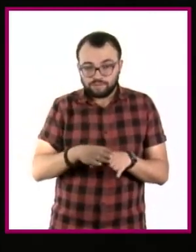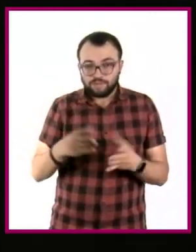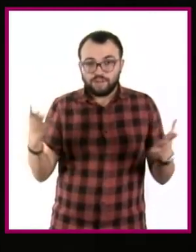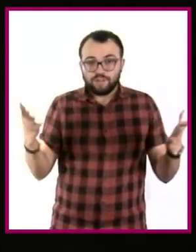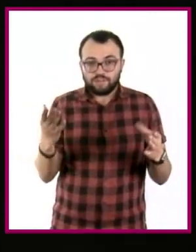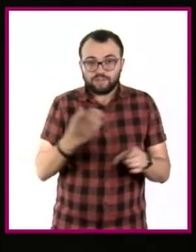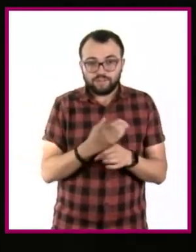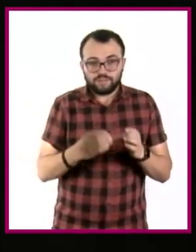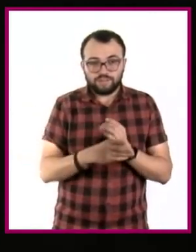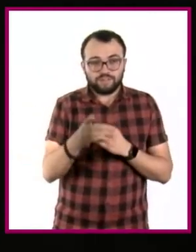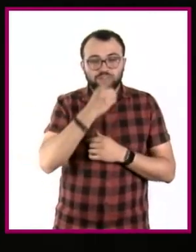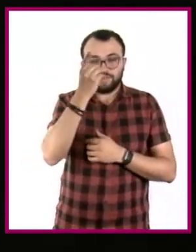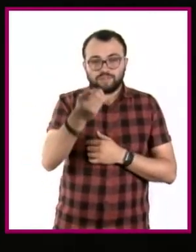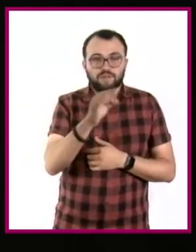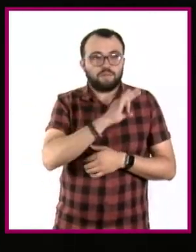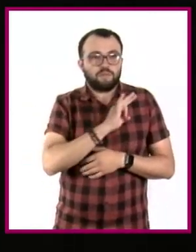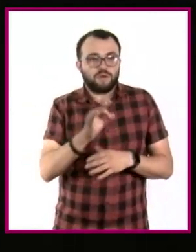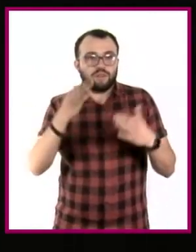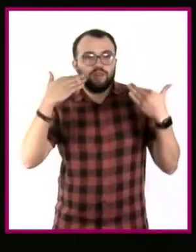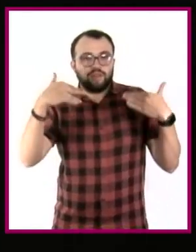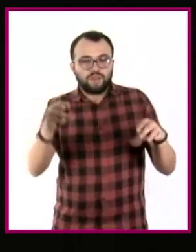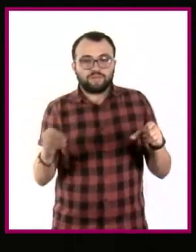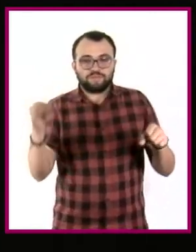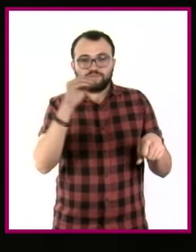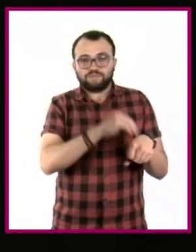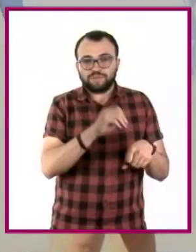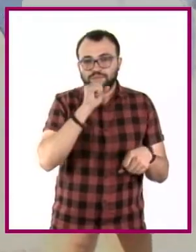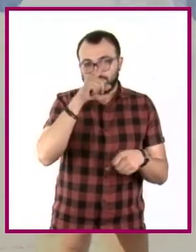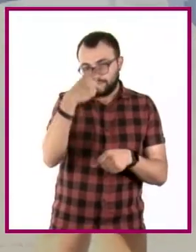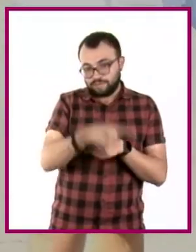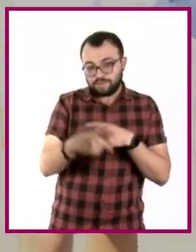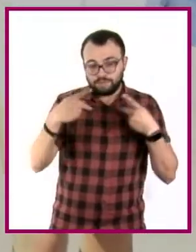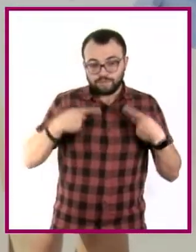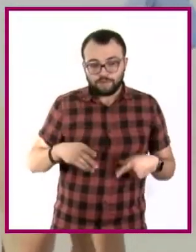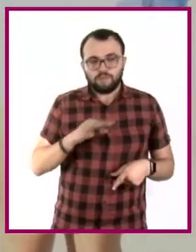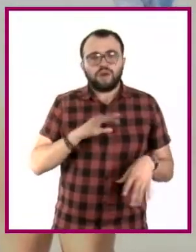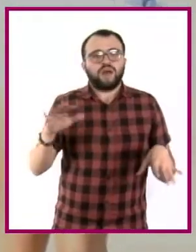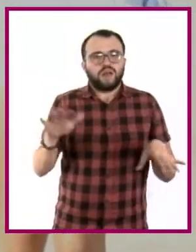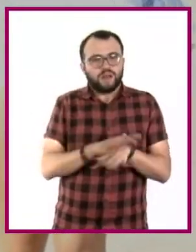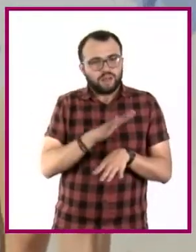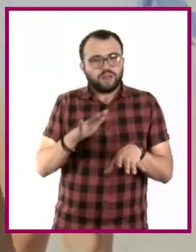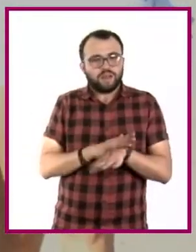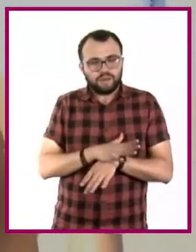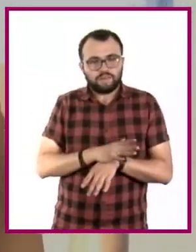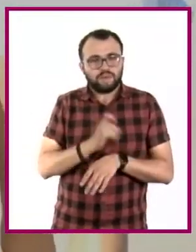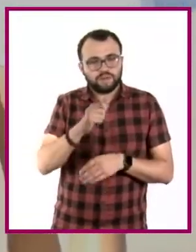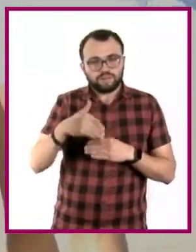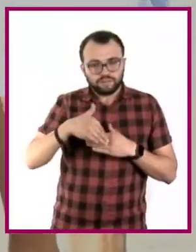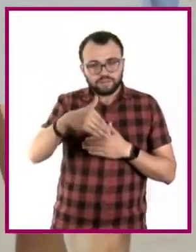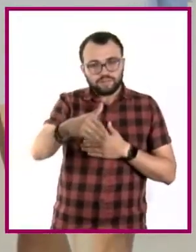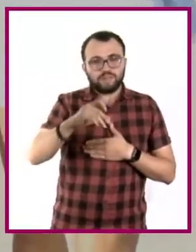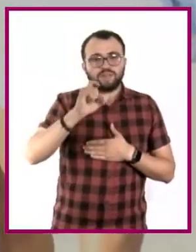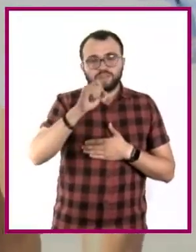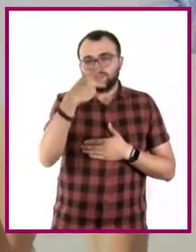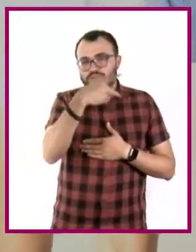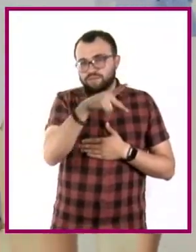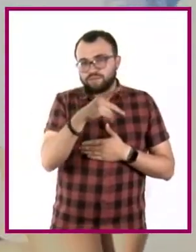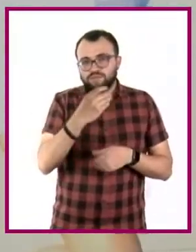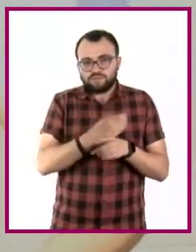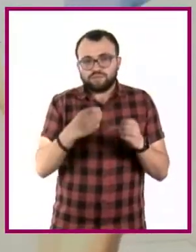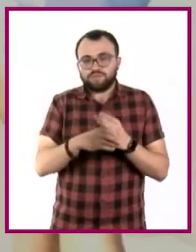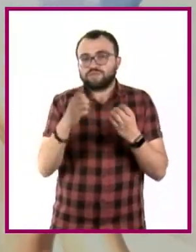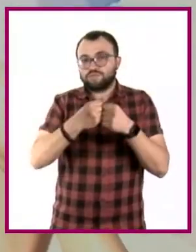destacan conductas que pueden poner en riesgo a la persona, es posible modificarlos a partir de las habilidades